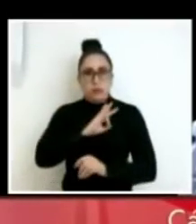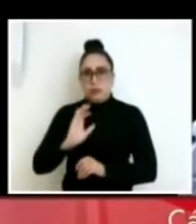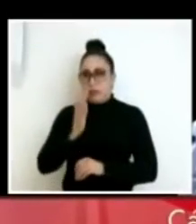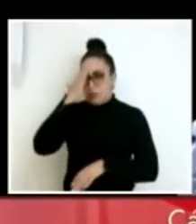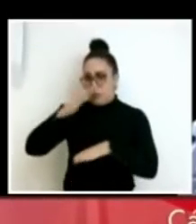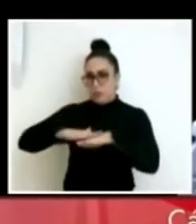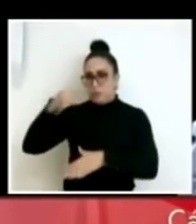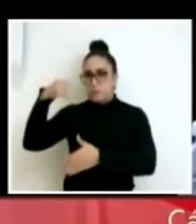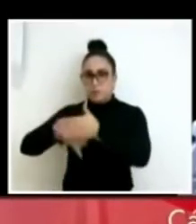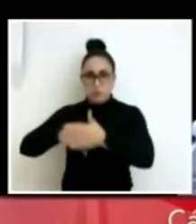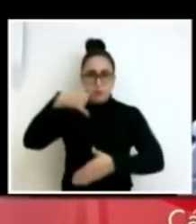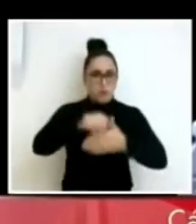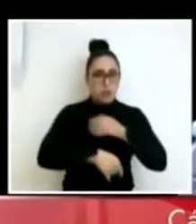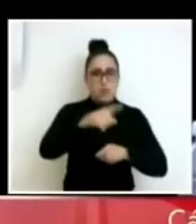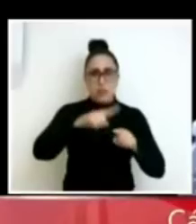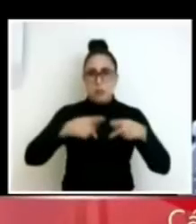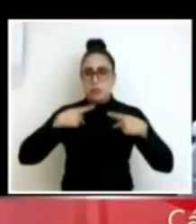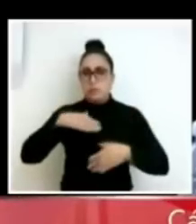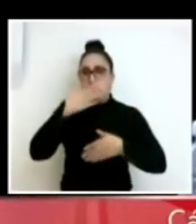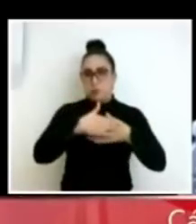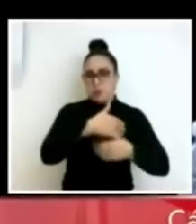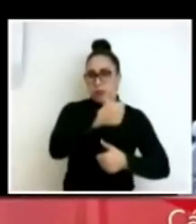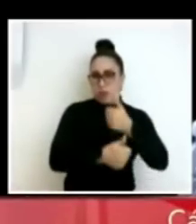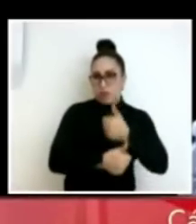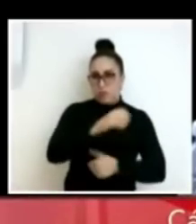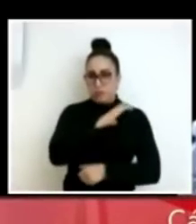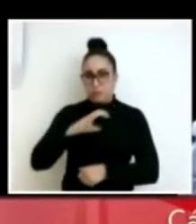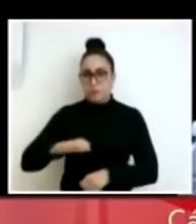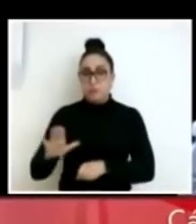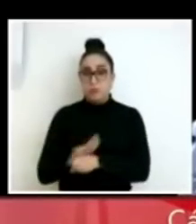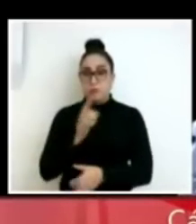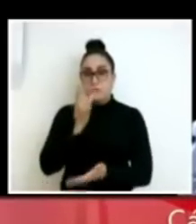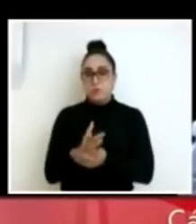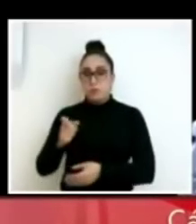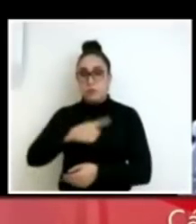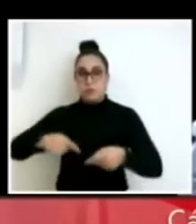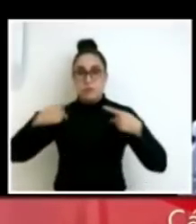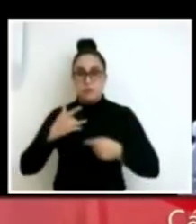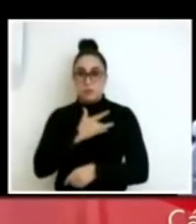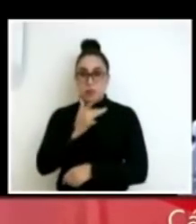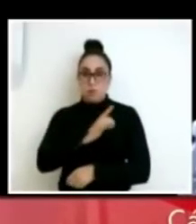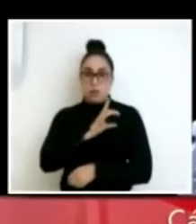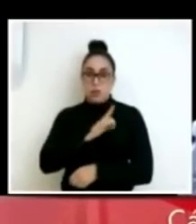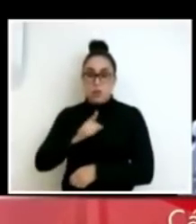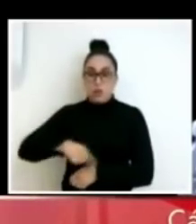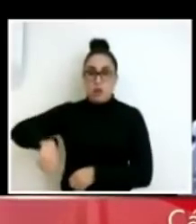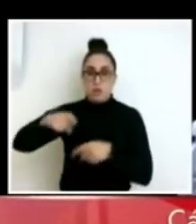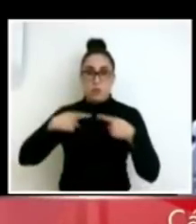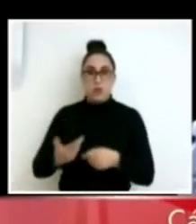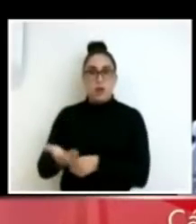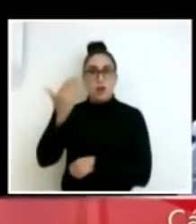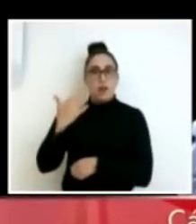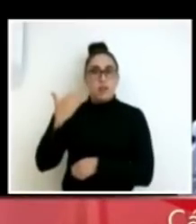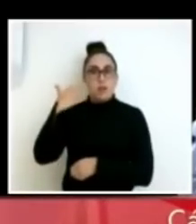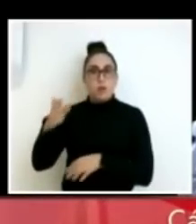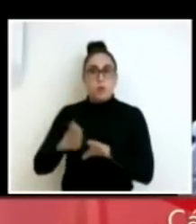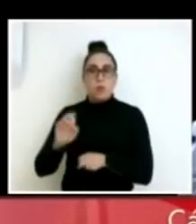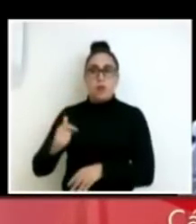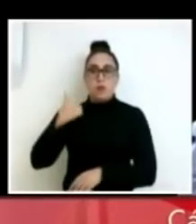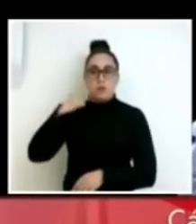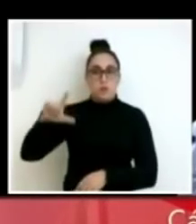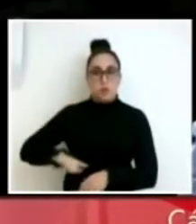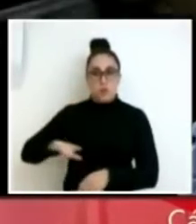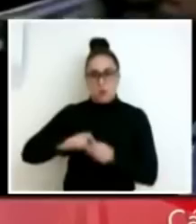de quiénes van a ser nuestros juzgadores y participemos, porque los únicos que le tienen miedo al pueblo son quienes se quedaron atorados en el viejo régimen. Muchas gracias, senador